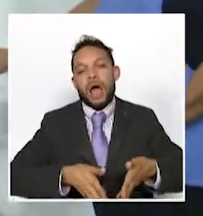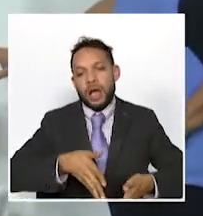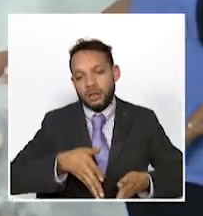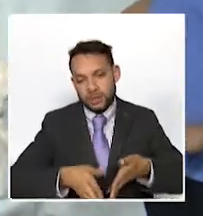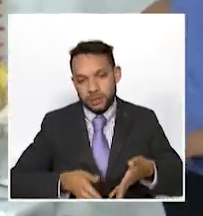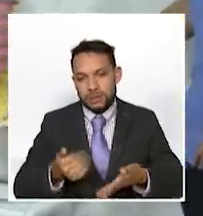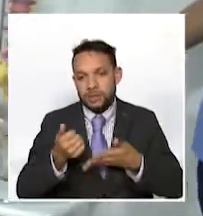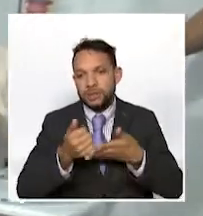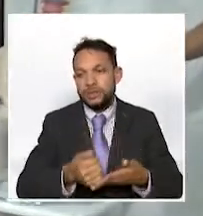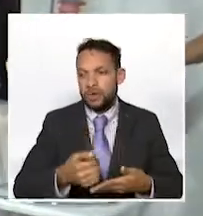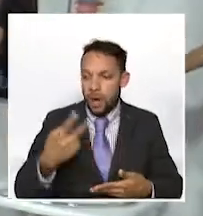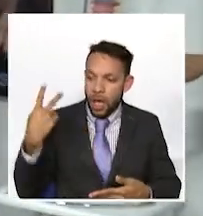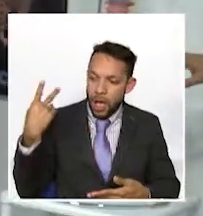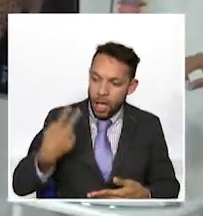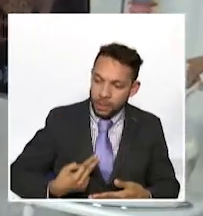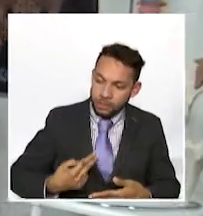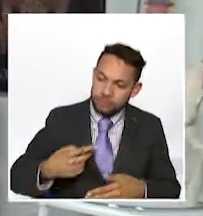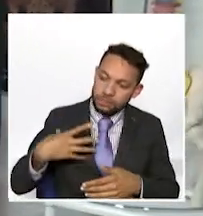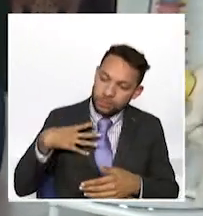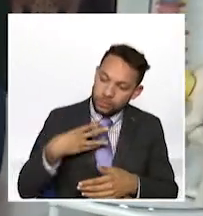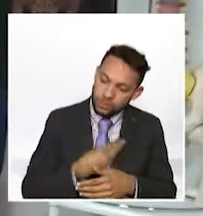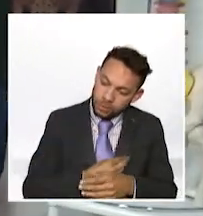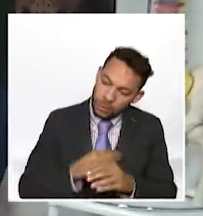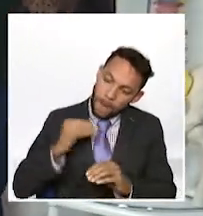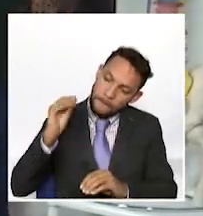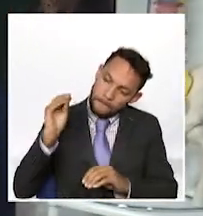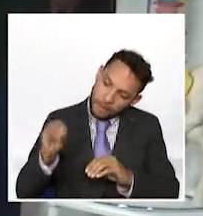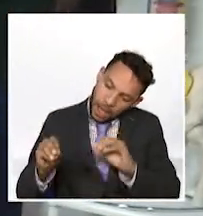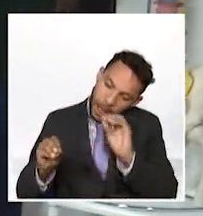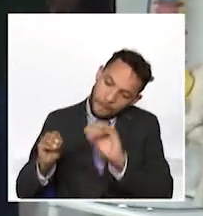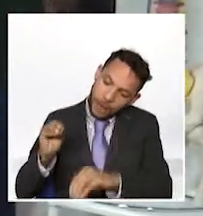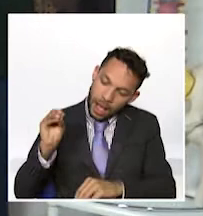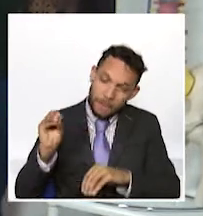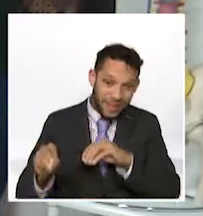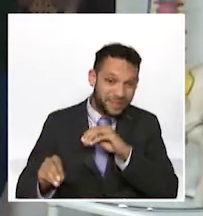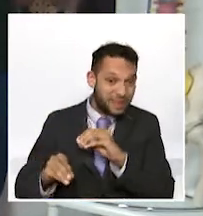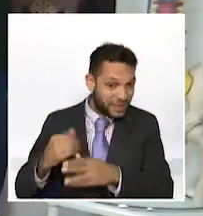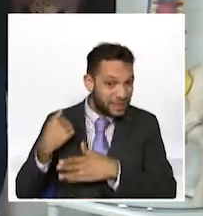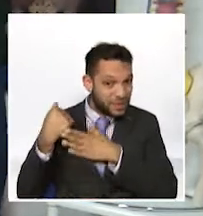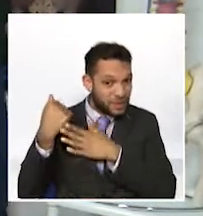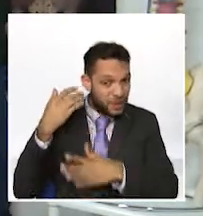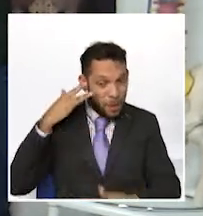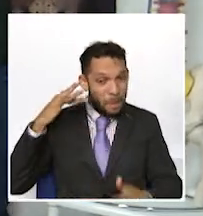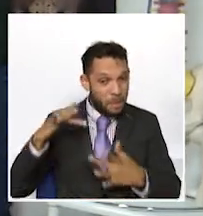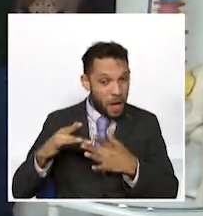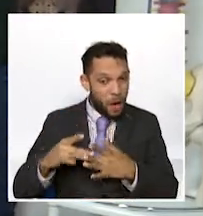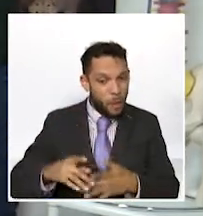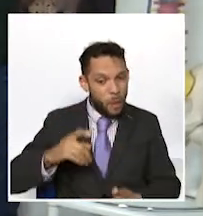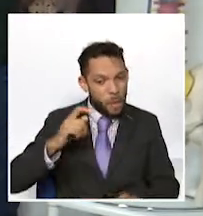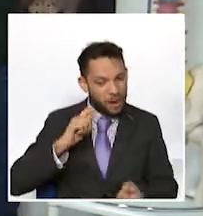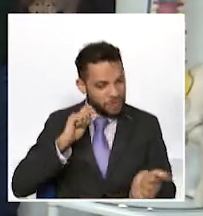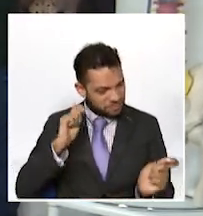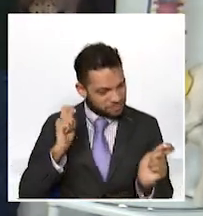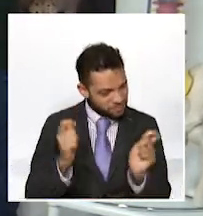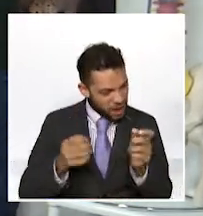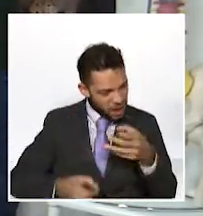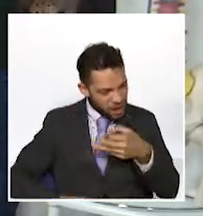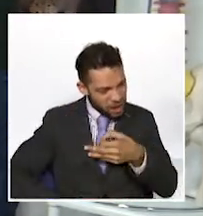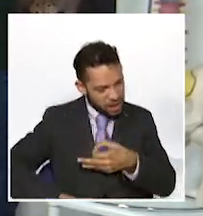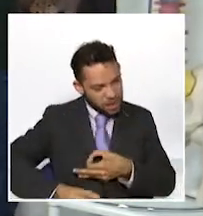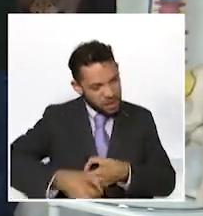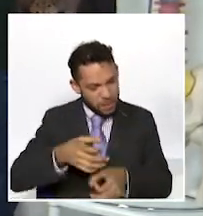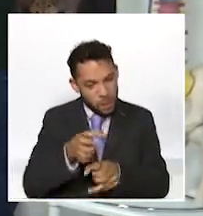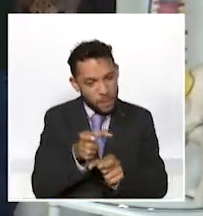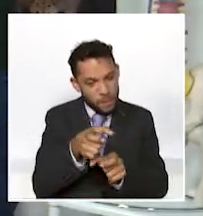la historia clínica hacemos un procedimiento para poder empezar a corregir esas posturas y desviaciones que tienen